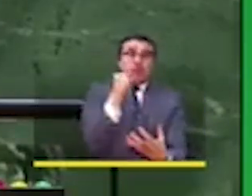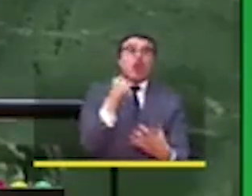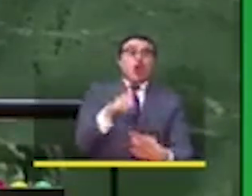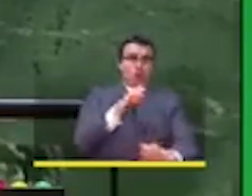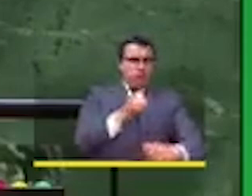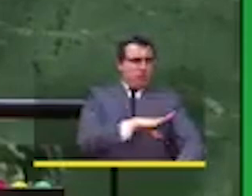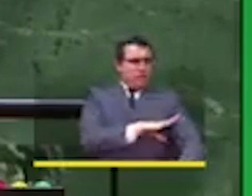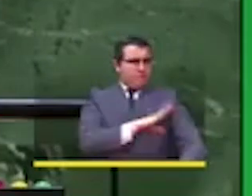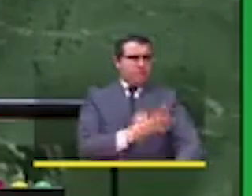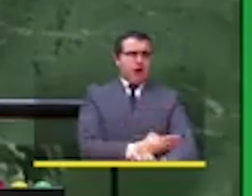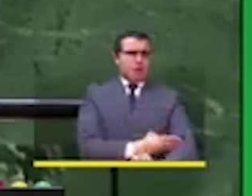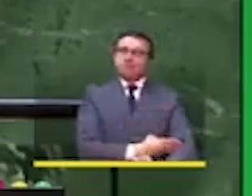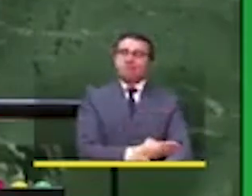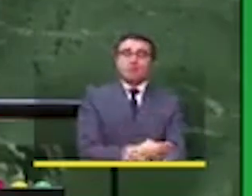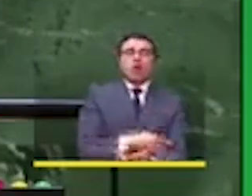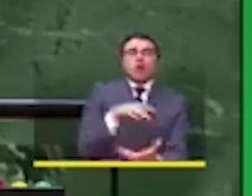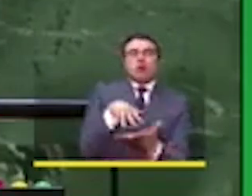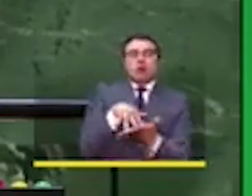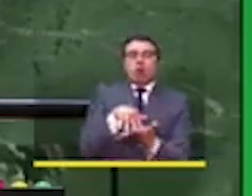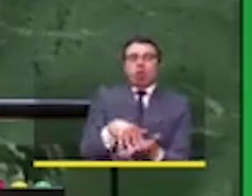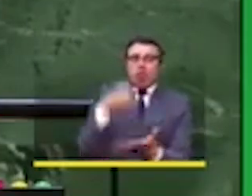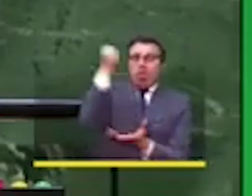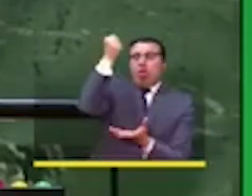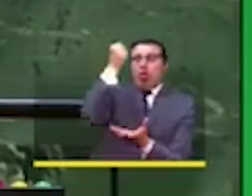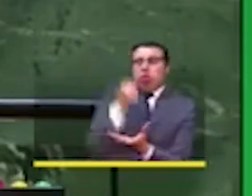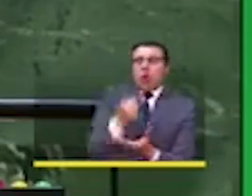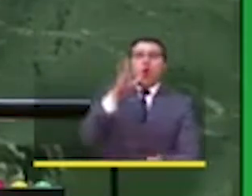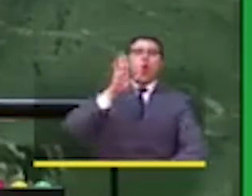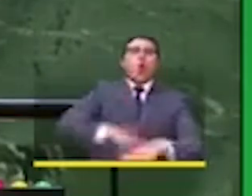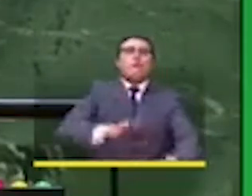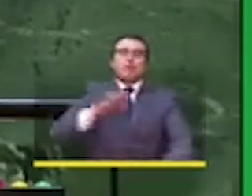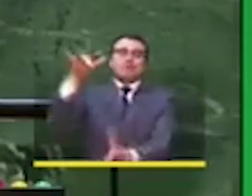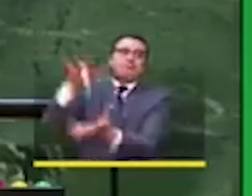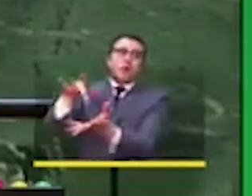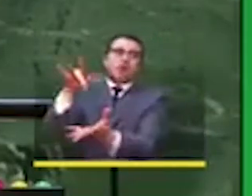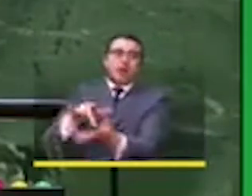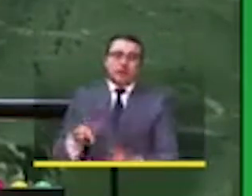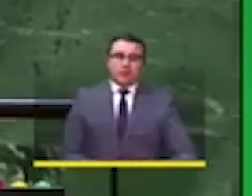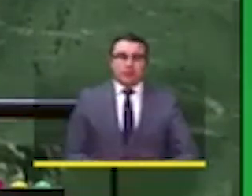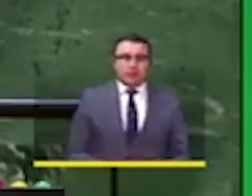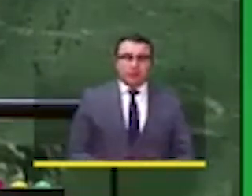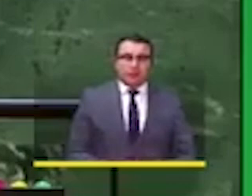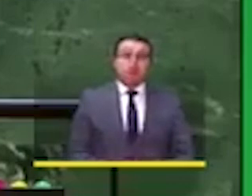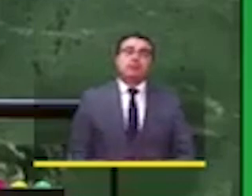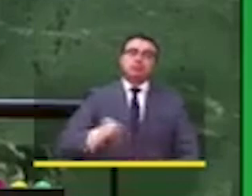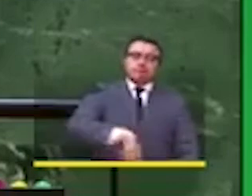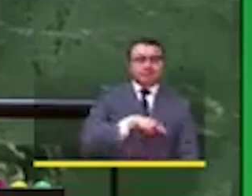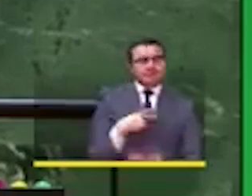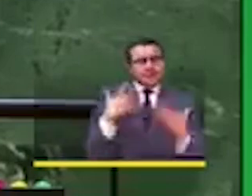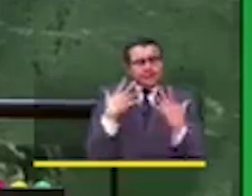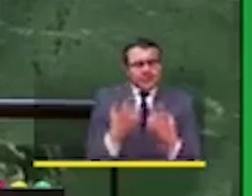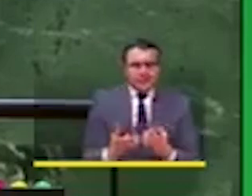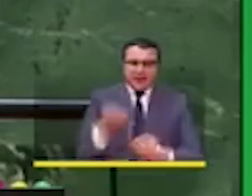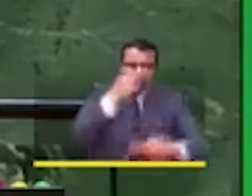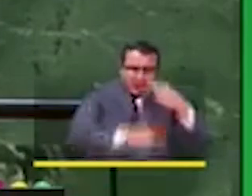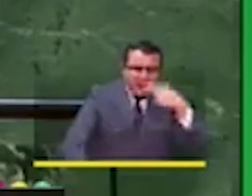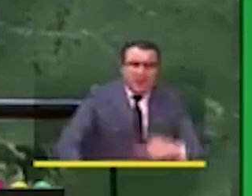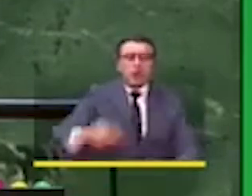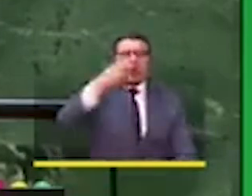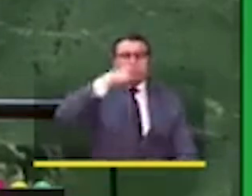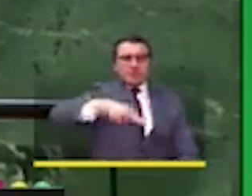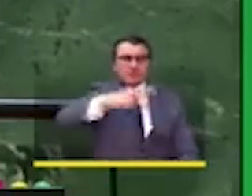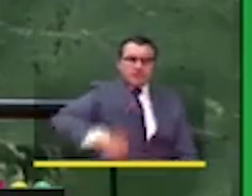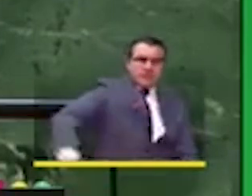deuda. La gran batalla de nuestra generación, defender la vida para nuestros hijos y